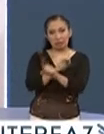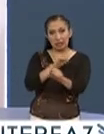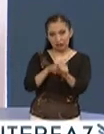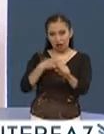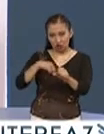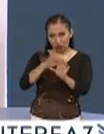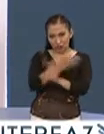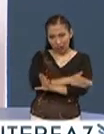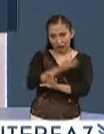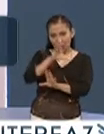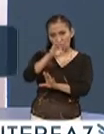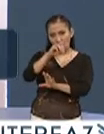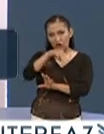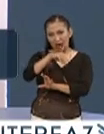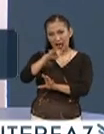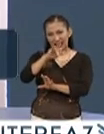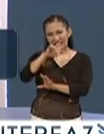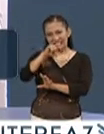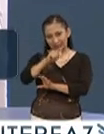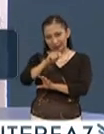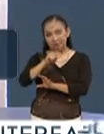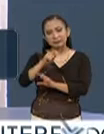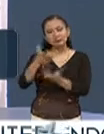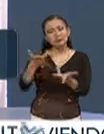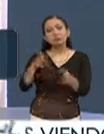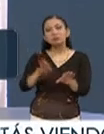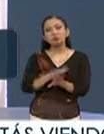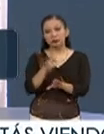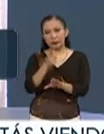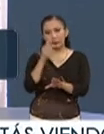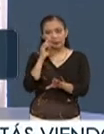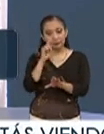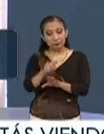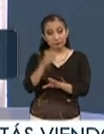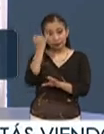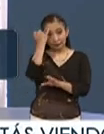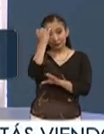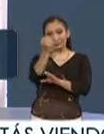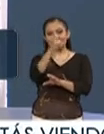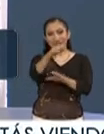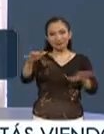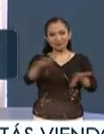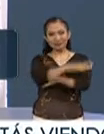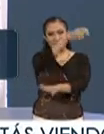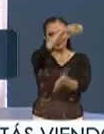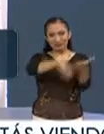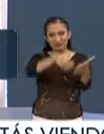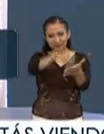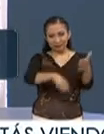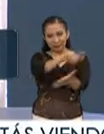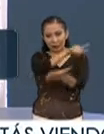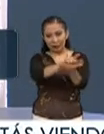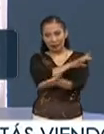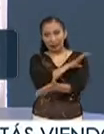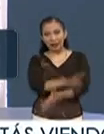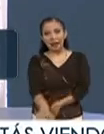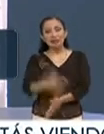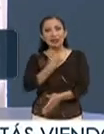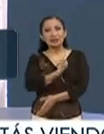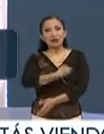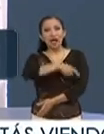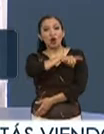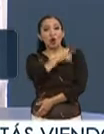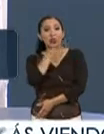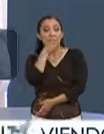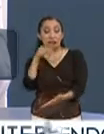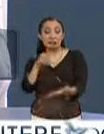especial que hicimos en la agencia informativa CONACYT se hizo a partir de la iniciativa La Reforma a la Ley General de Salud,